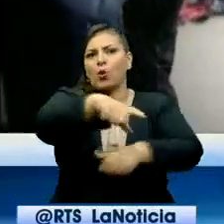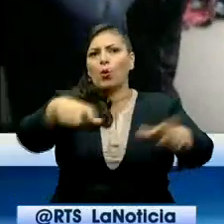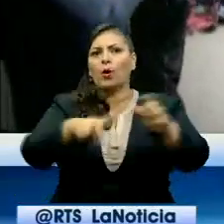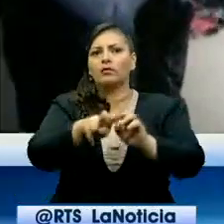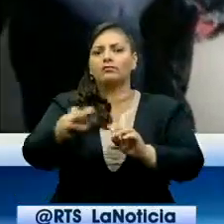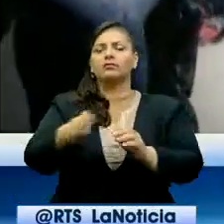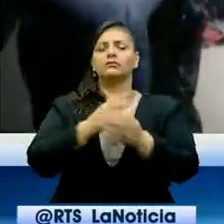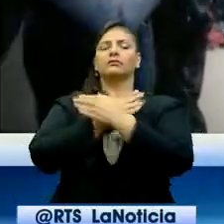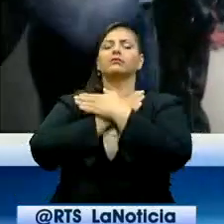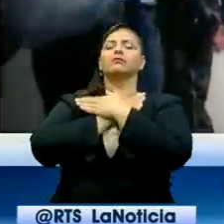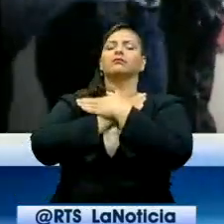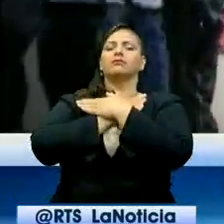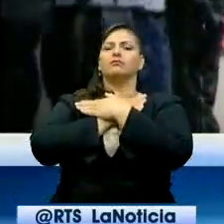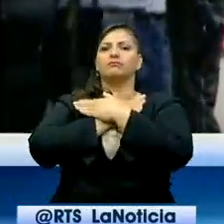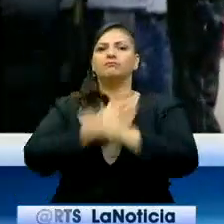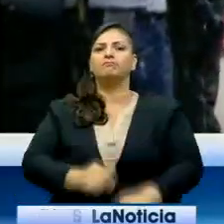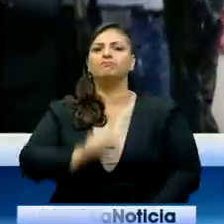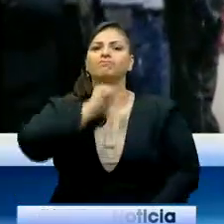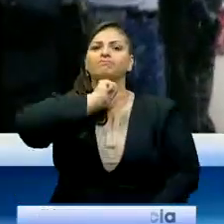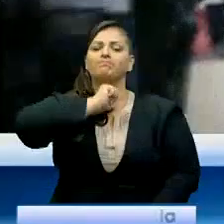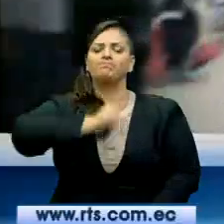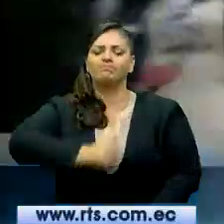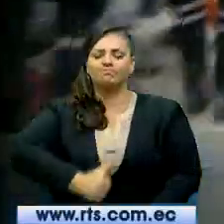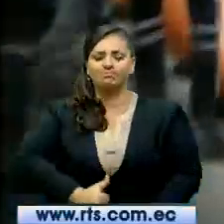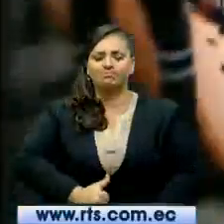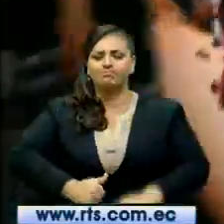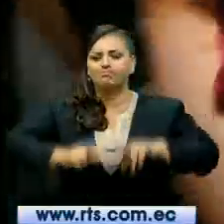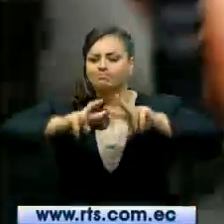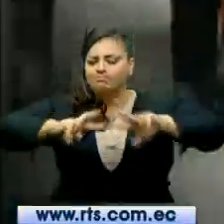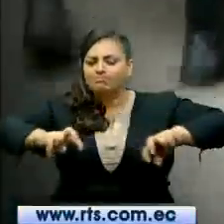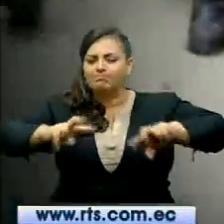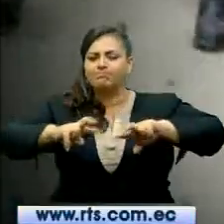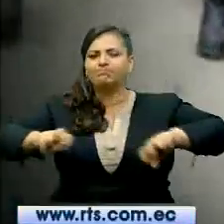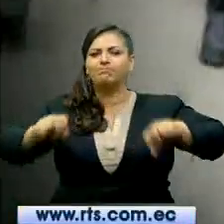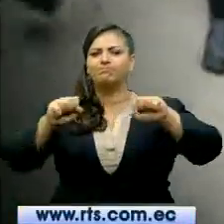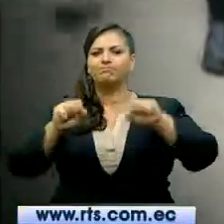experticias de ley. Desde la provincia de El Oro, informó Karina Valdivieso.